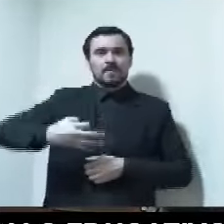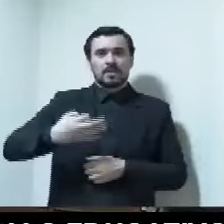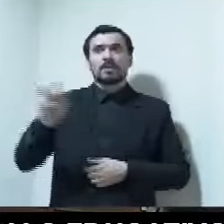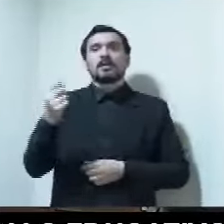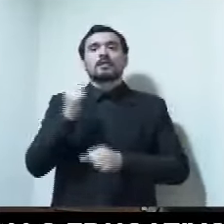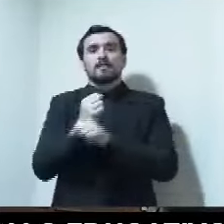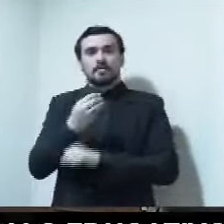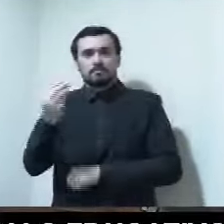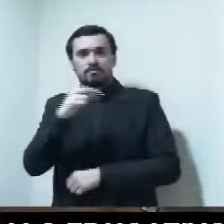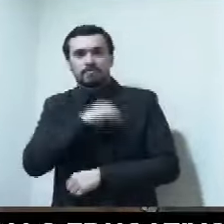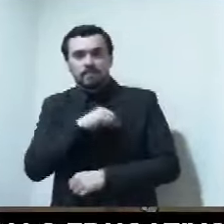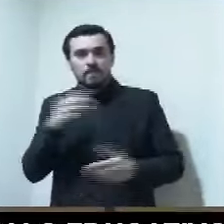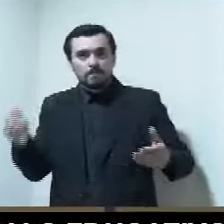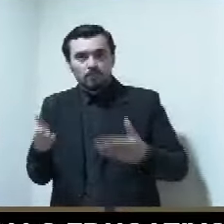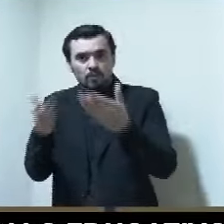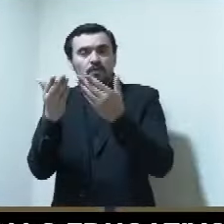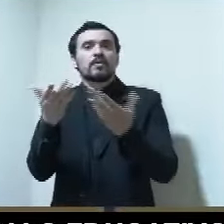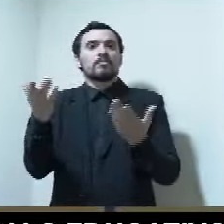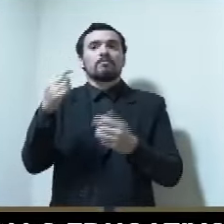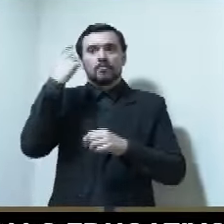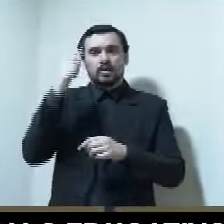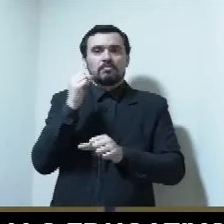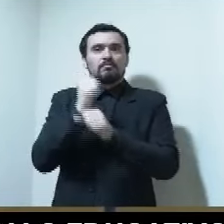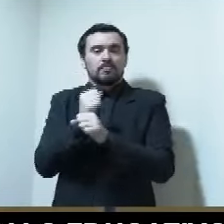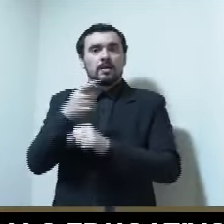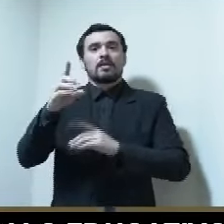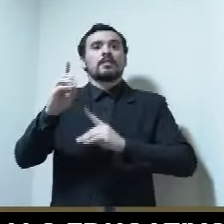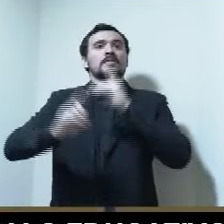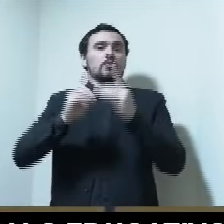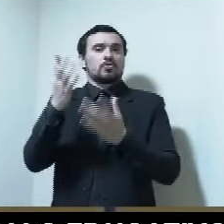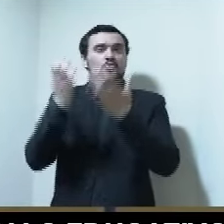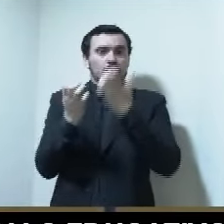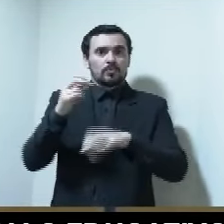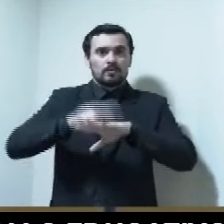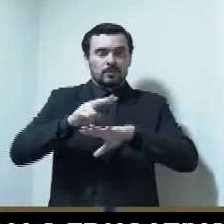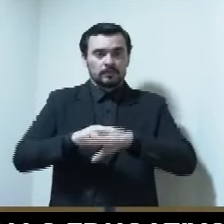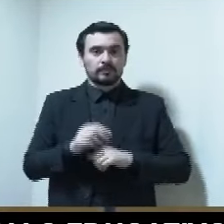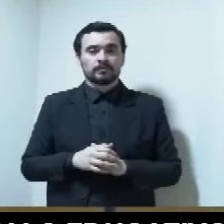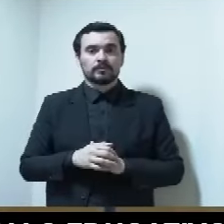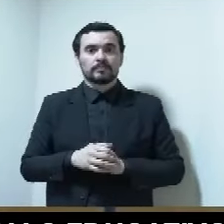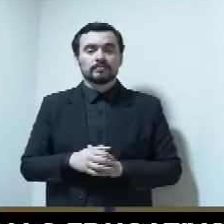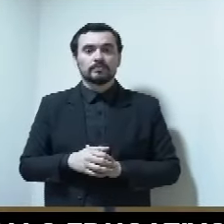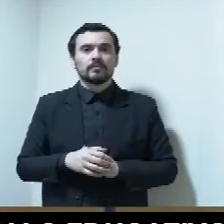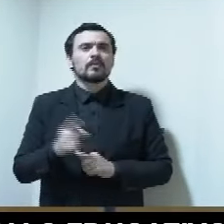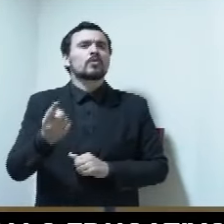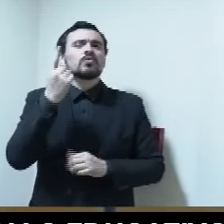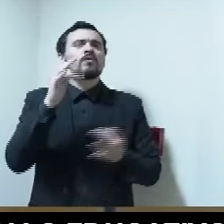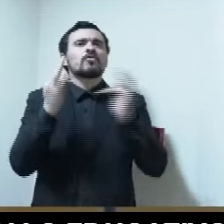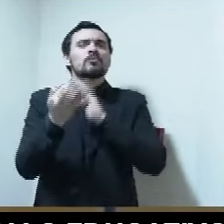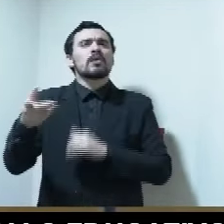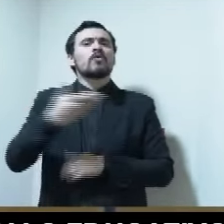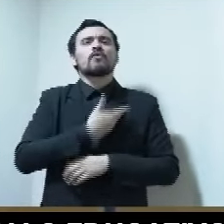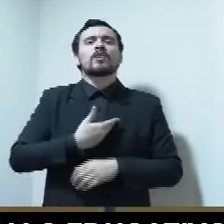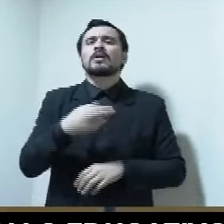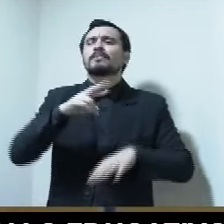asalariado, promoviendo el emprendedurismo y contribuyendo al desarrollo económico del país. Una de las prioridades de nuestro gobierno